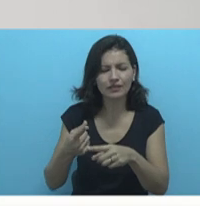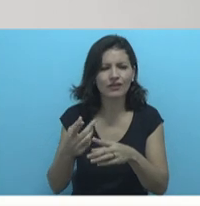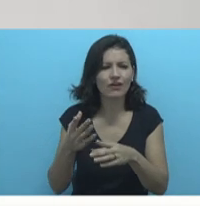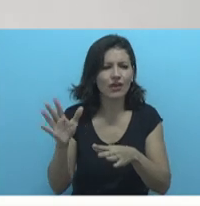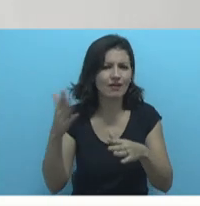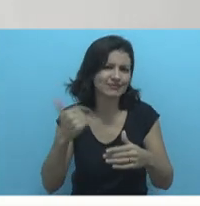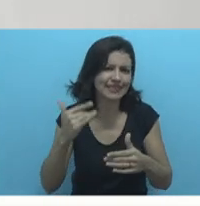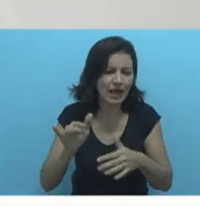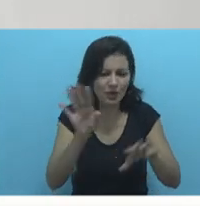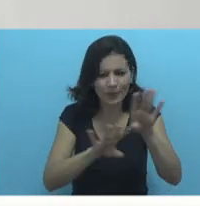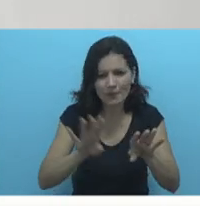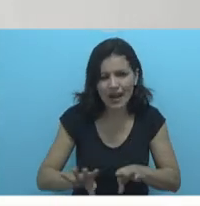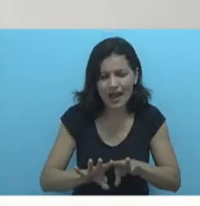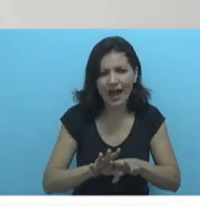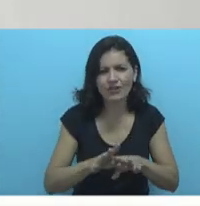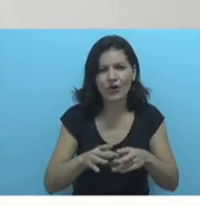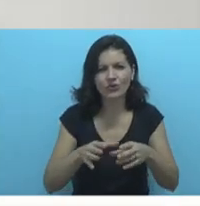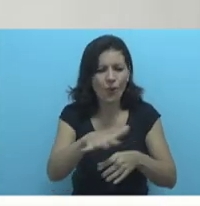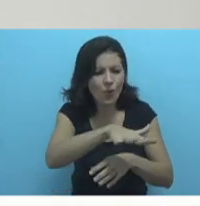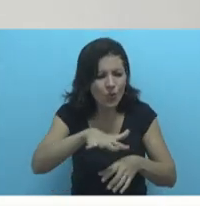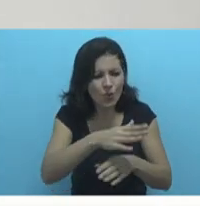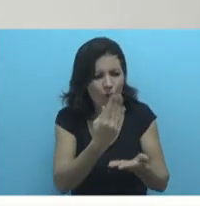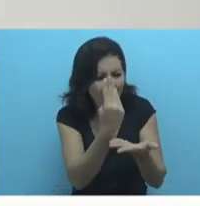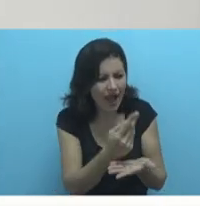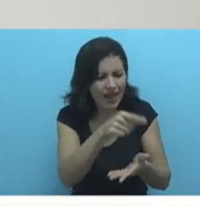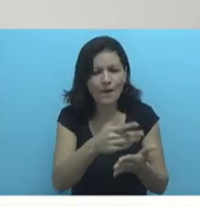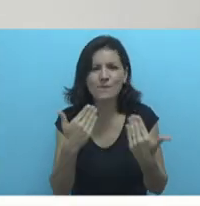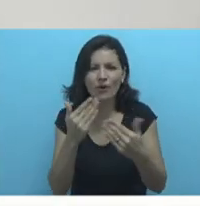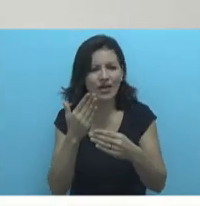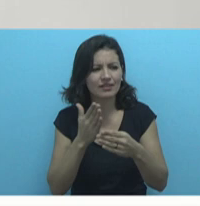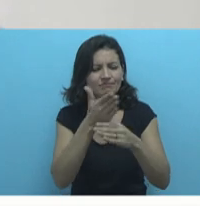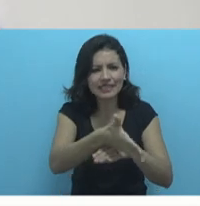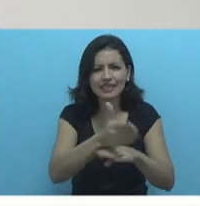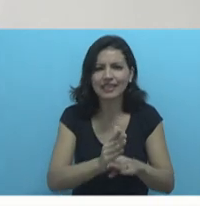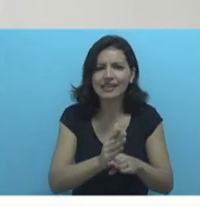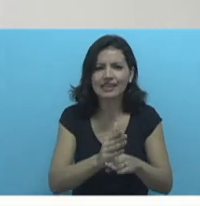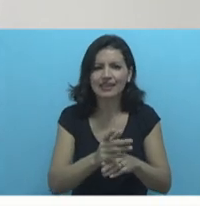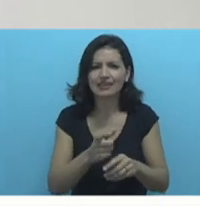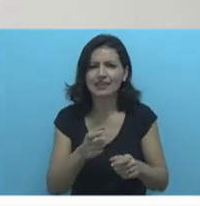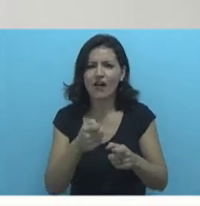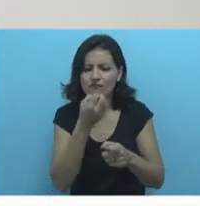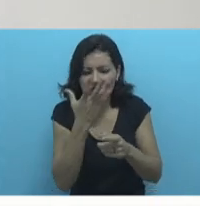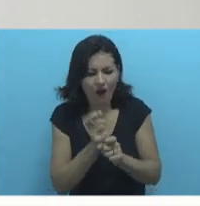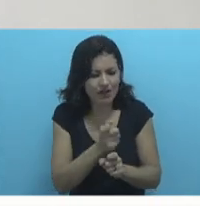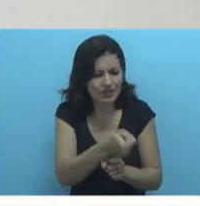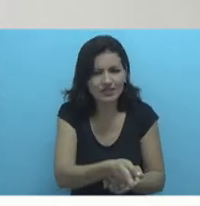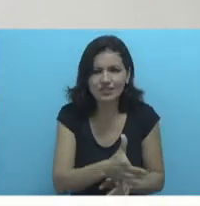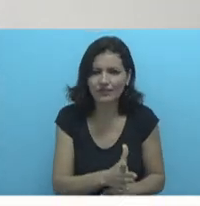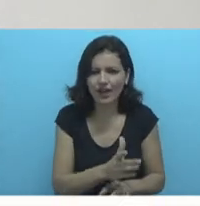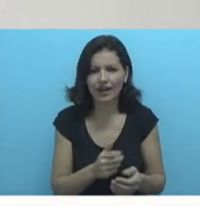despedida cargada de amor y de simbolismo en la Biblioteca Argentina, en Rosario, en un